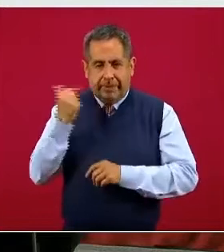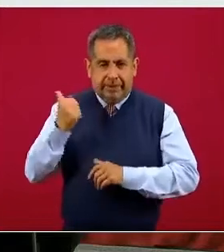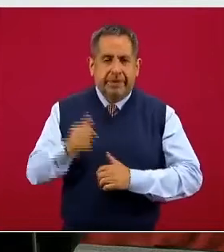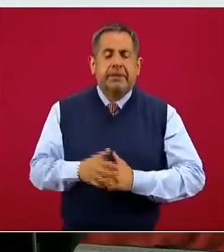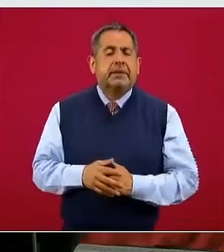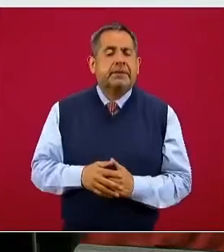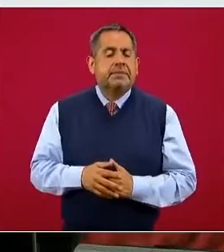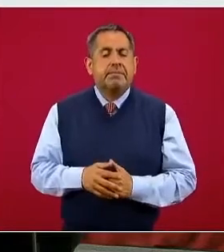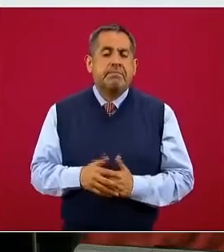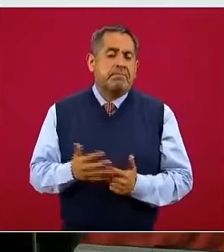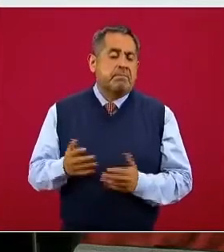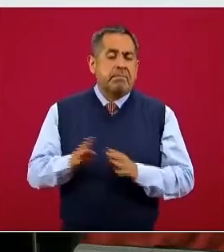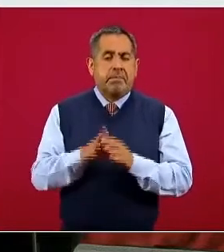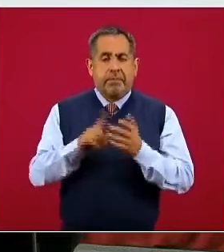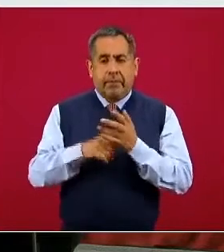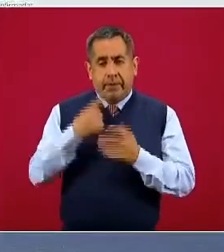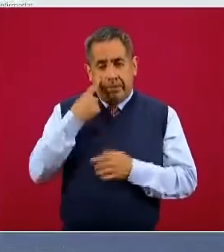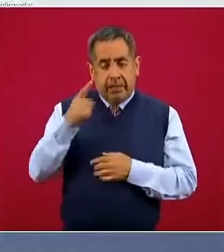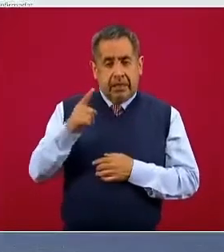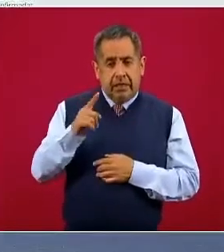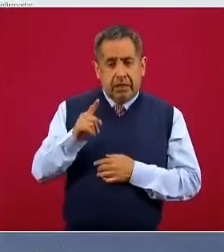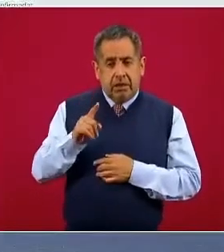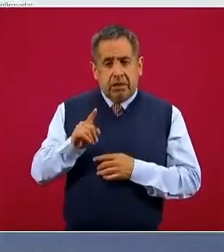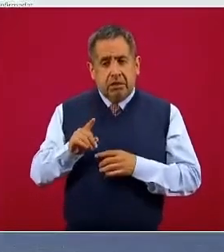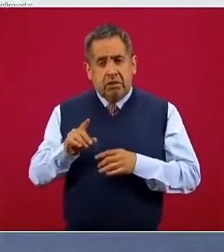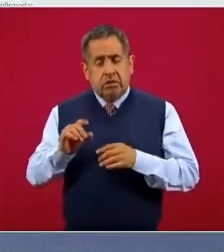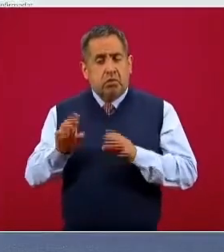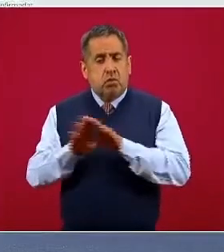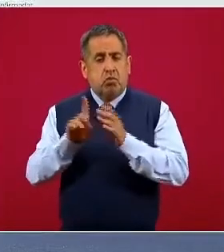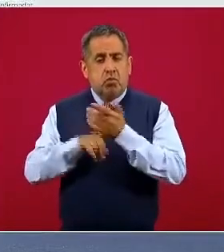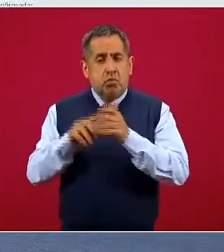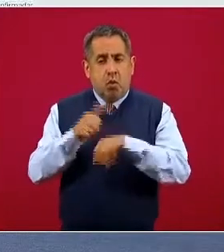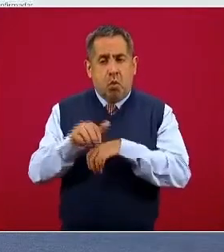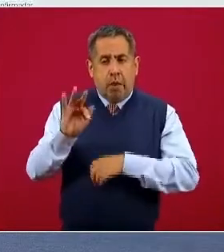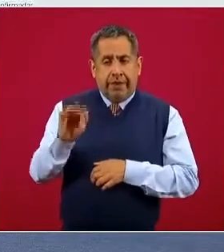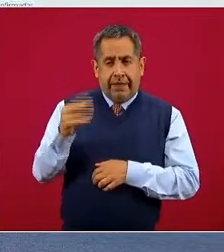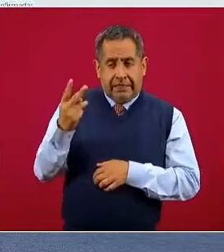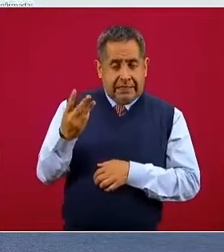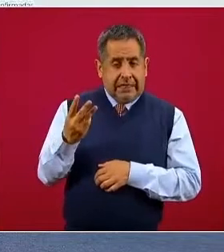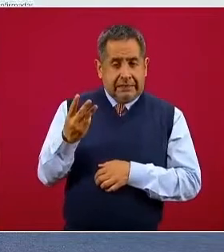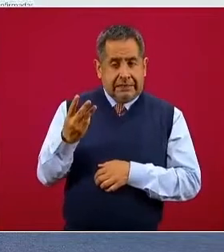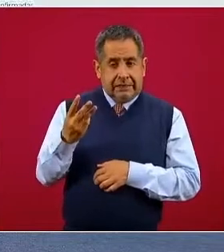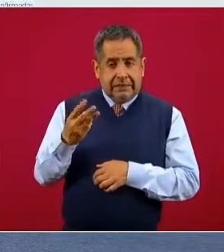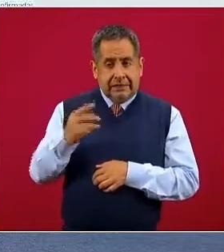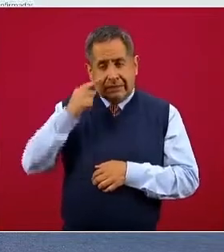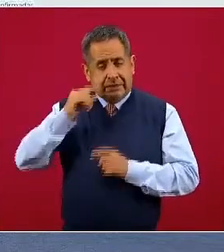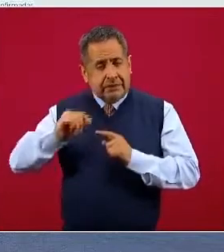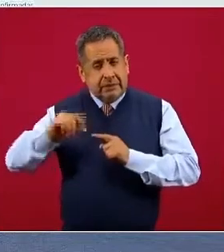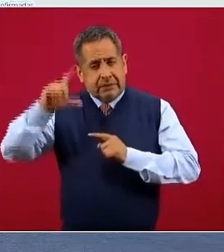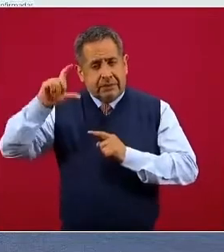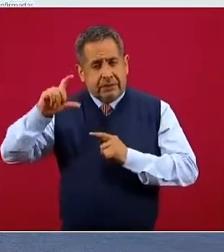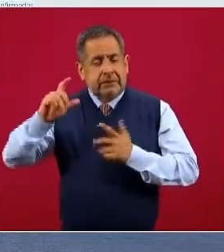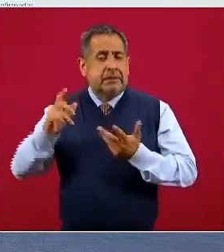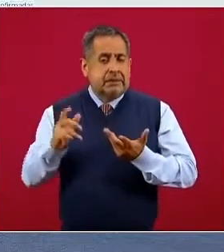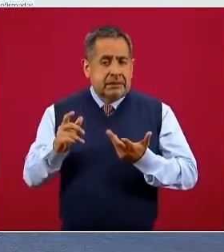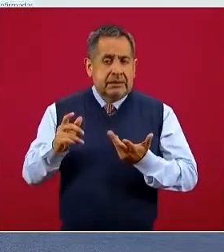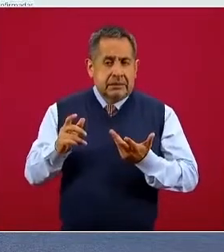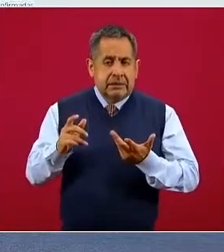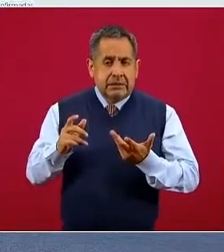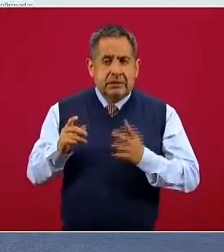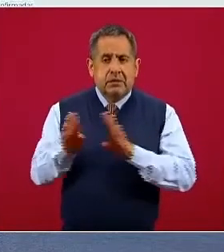ven la altura total de la barra 43, es decir, inclusive en todos los colores, ven que es